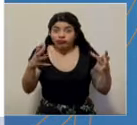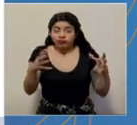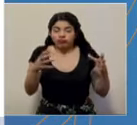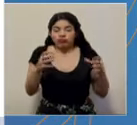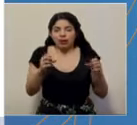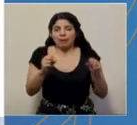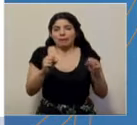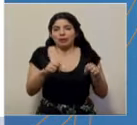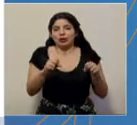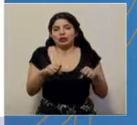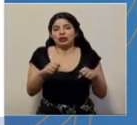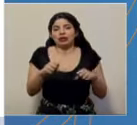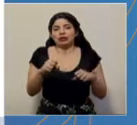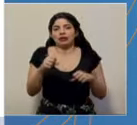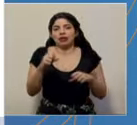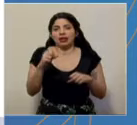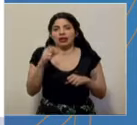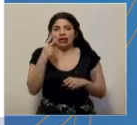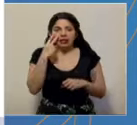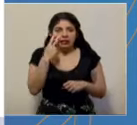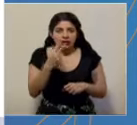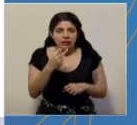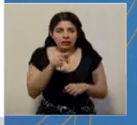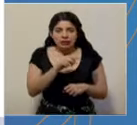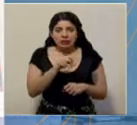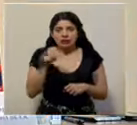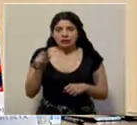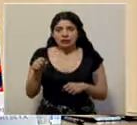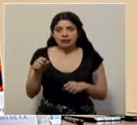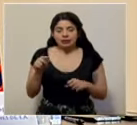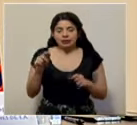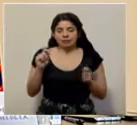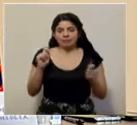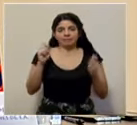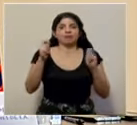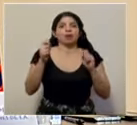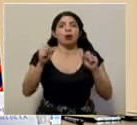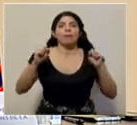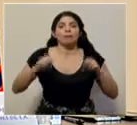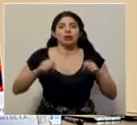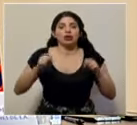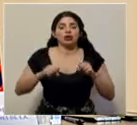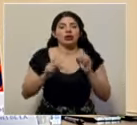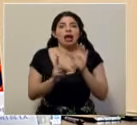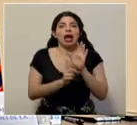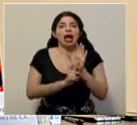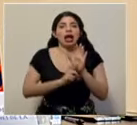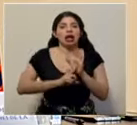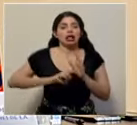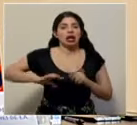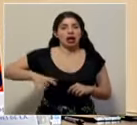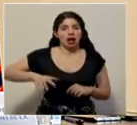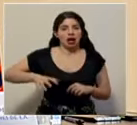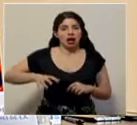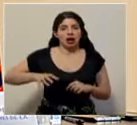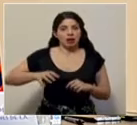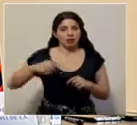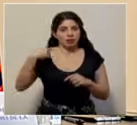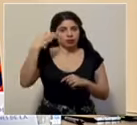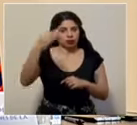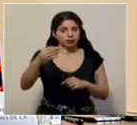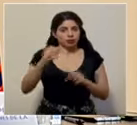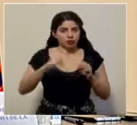o tendríamos que considerarlo para elevarlo posiblemente a un estado de alerta naranja